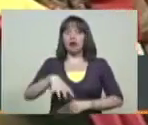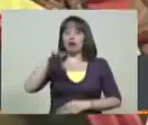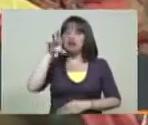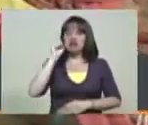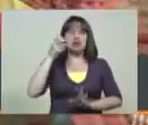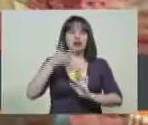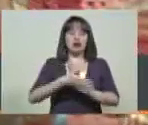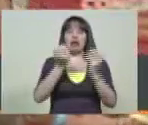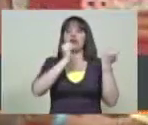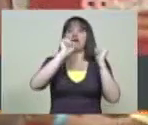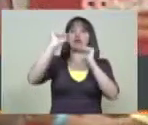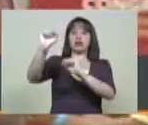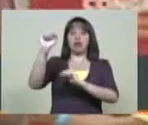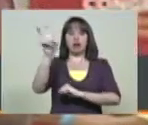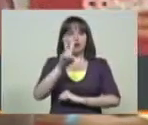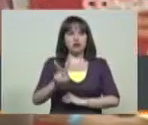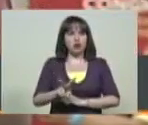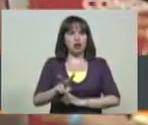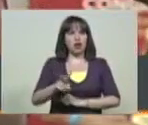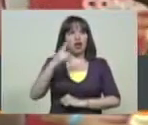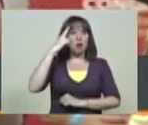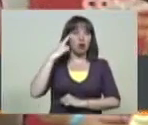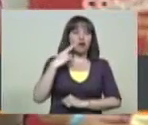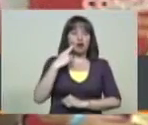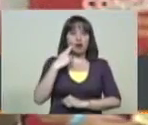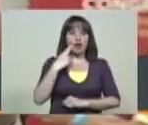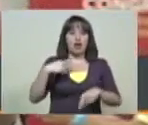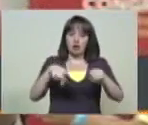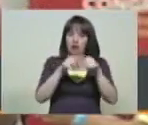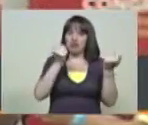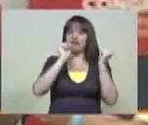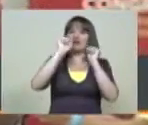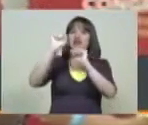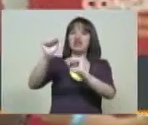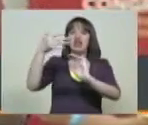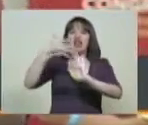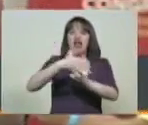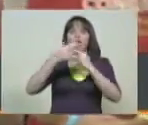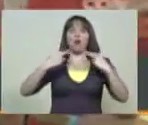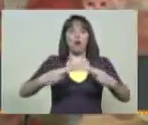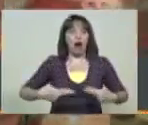defender a la venezuela bolivariana es defender a la causa humana